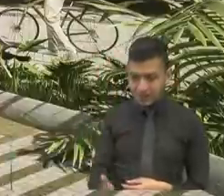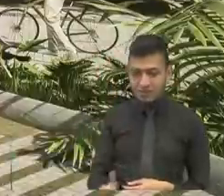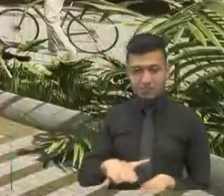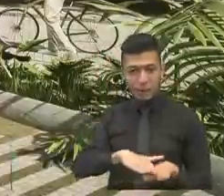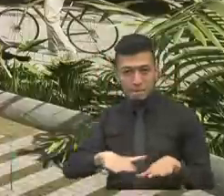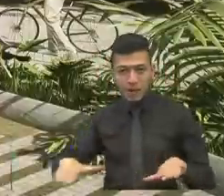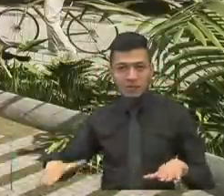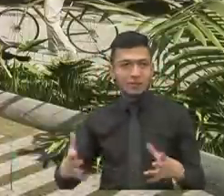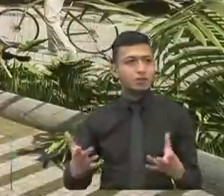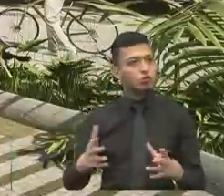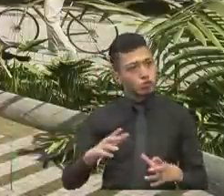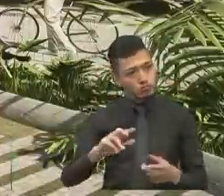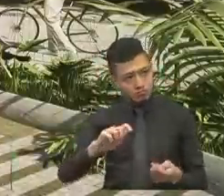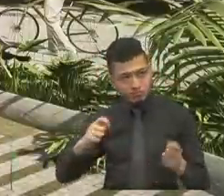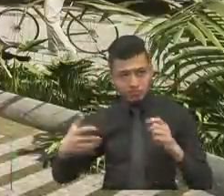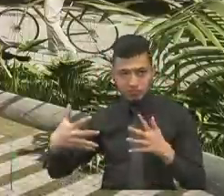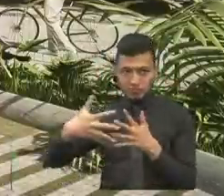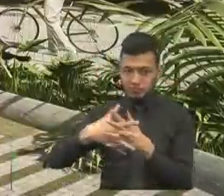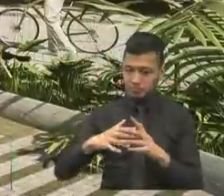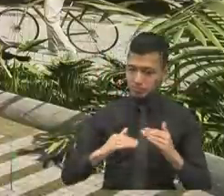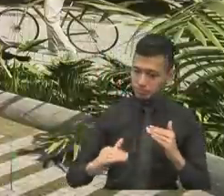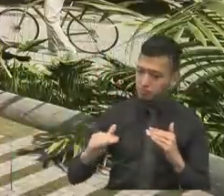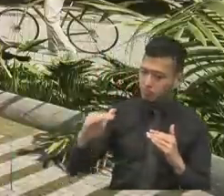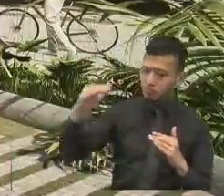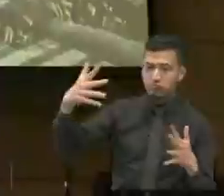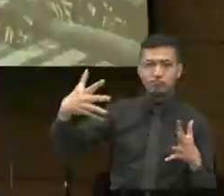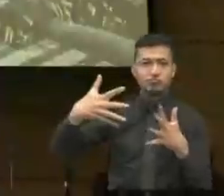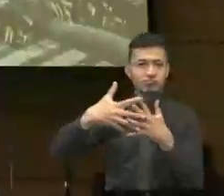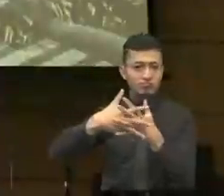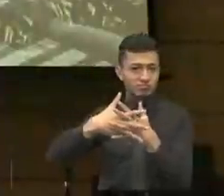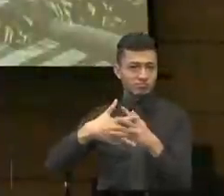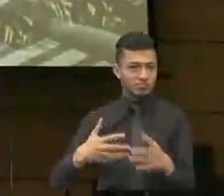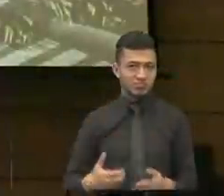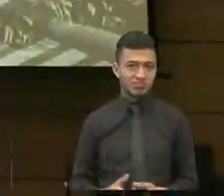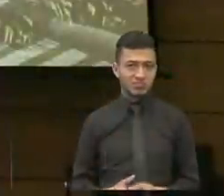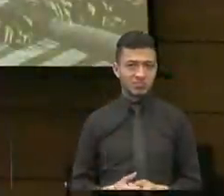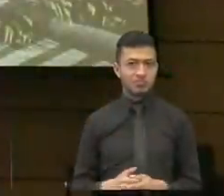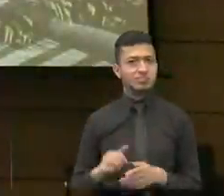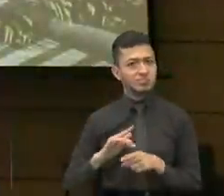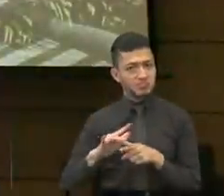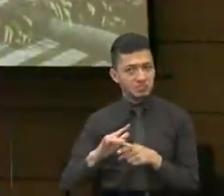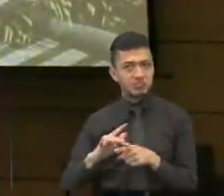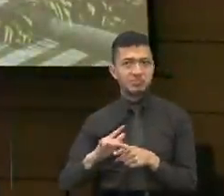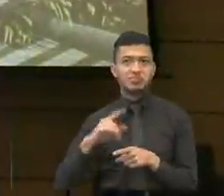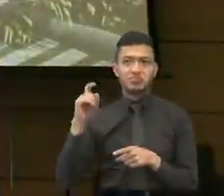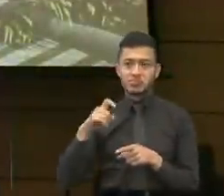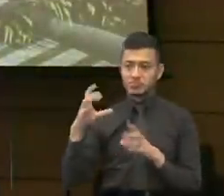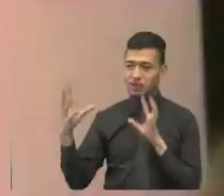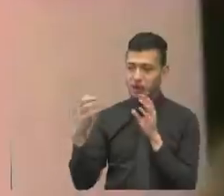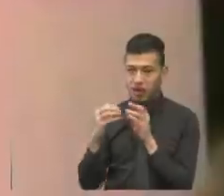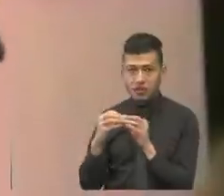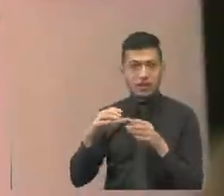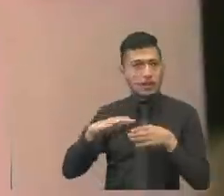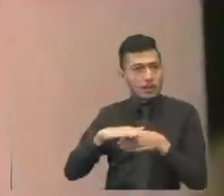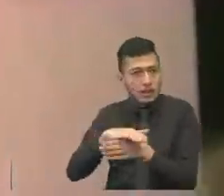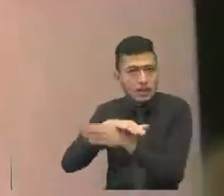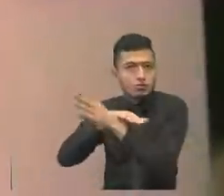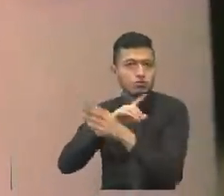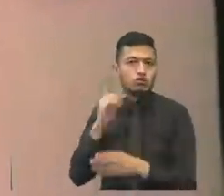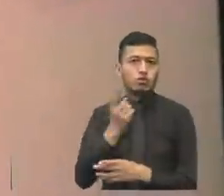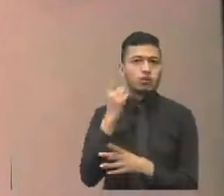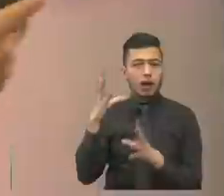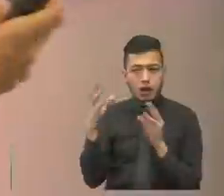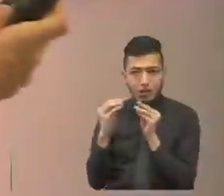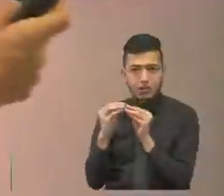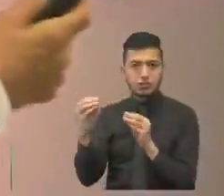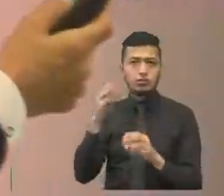eso hacia la Plaza Alameda, ¿no? Esa es una intervención que tendremos que acordar en su ingreso solamente con